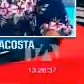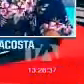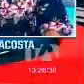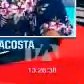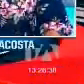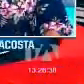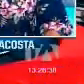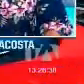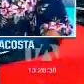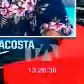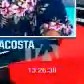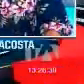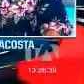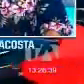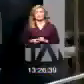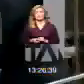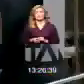haberse cambiado.